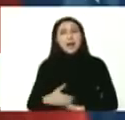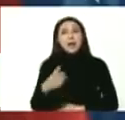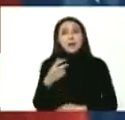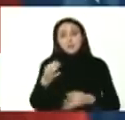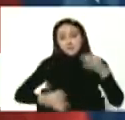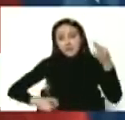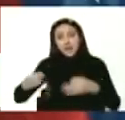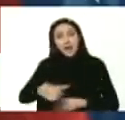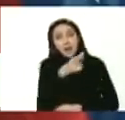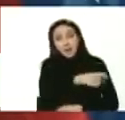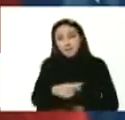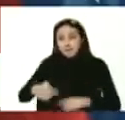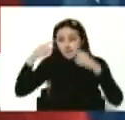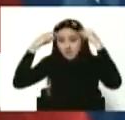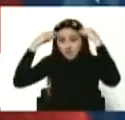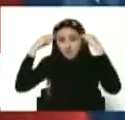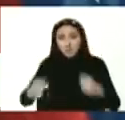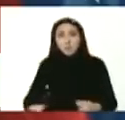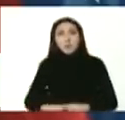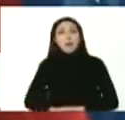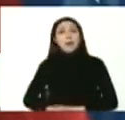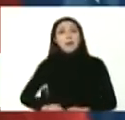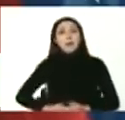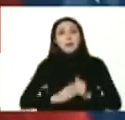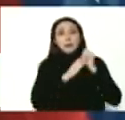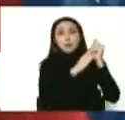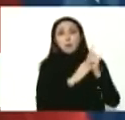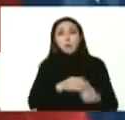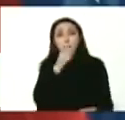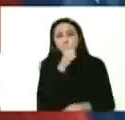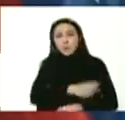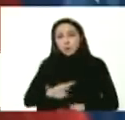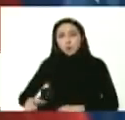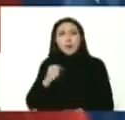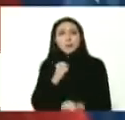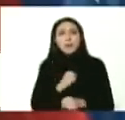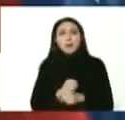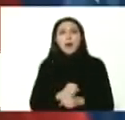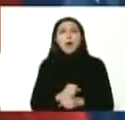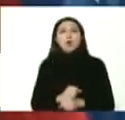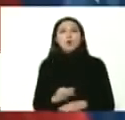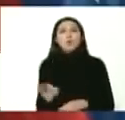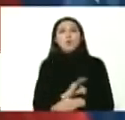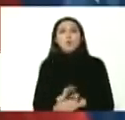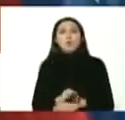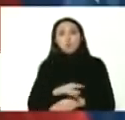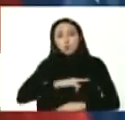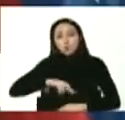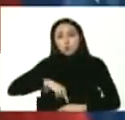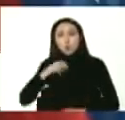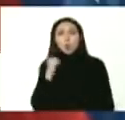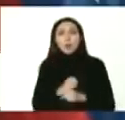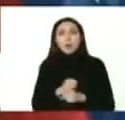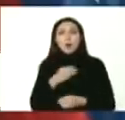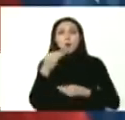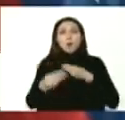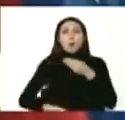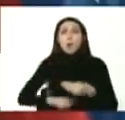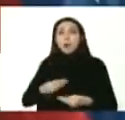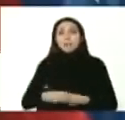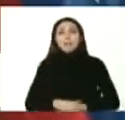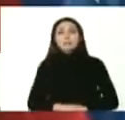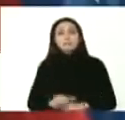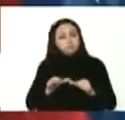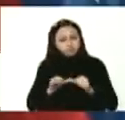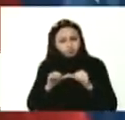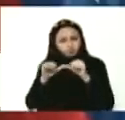abogados, directores, empleados, funcionarios, venimos desarrollando sin pausa